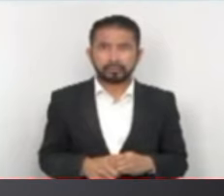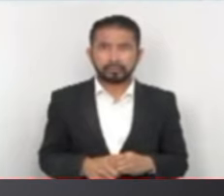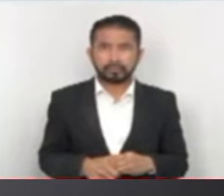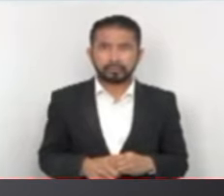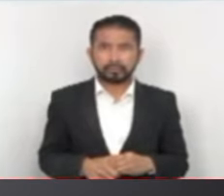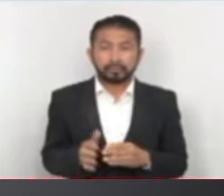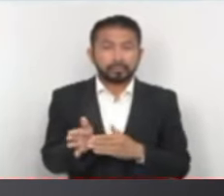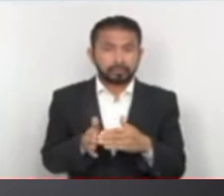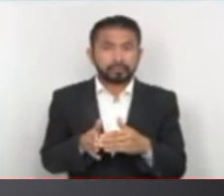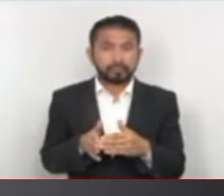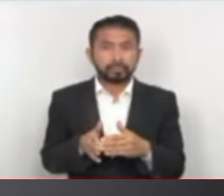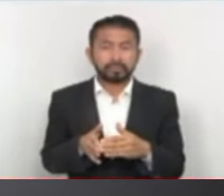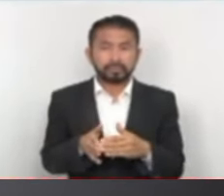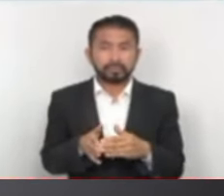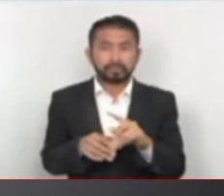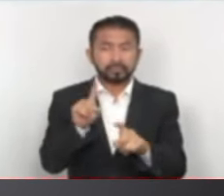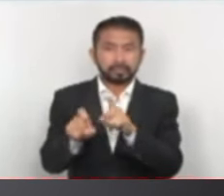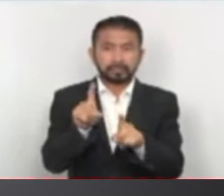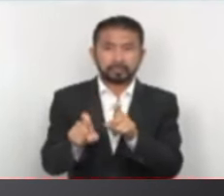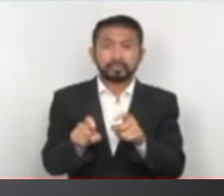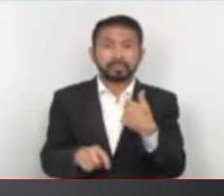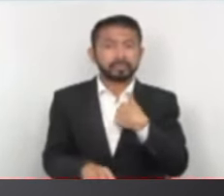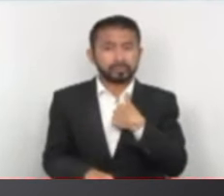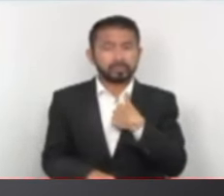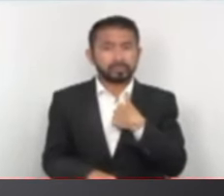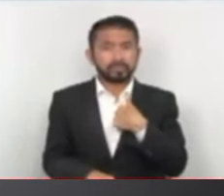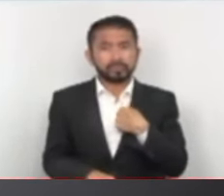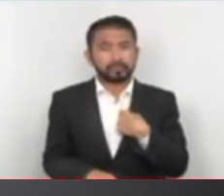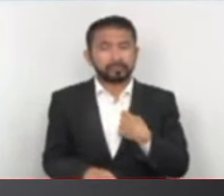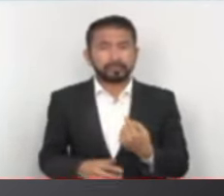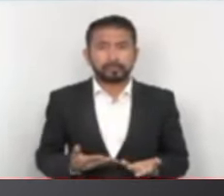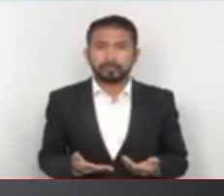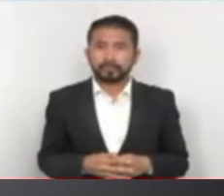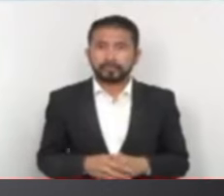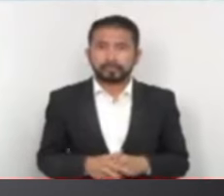Para iniciar tal vez la ronda de preguntas, a mí me gustaría